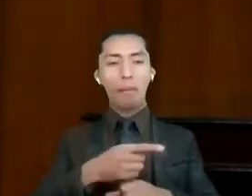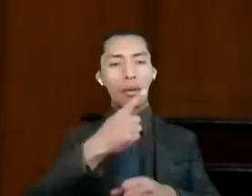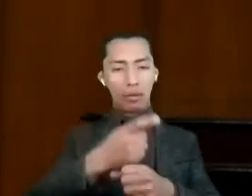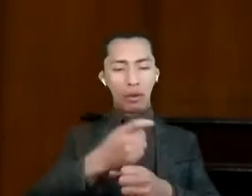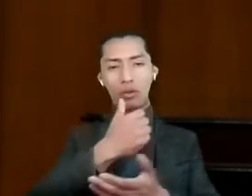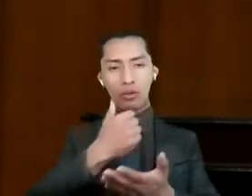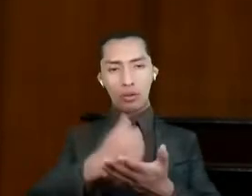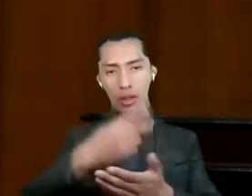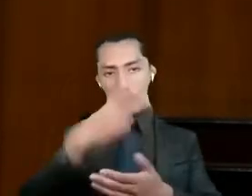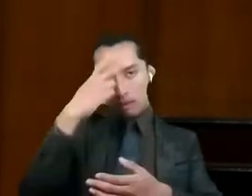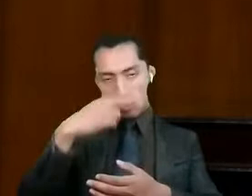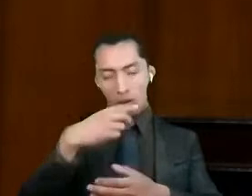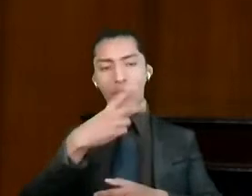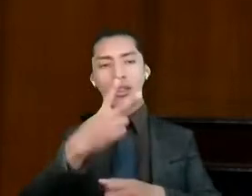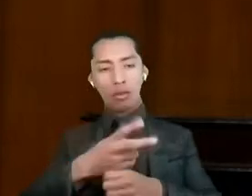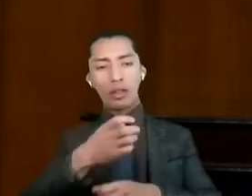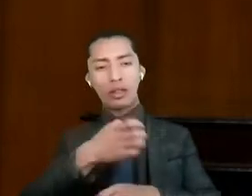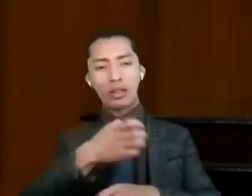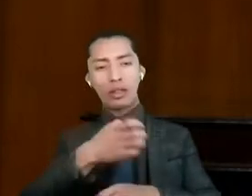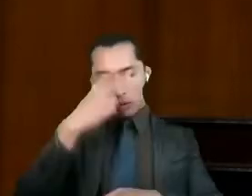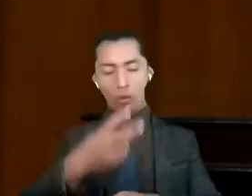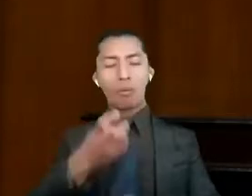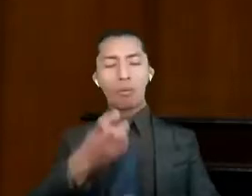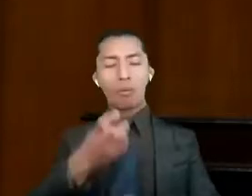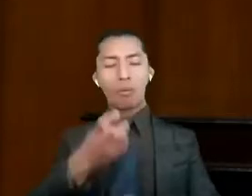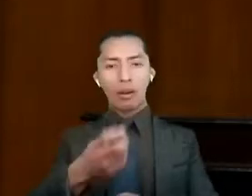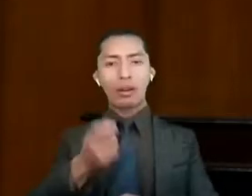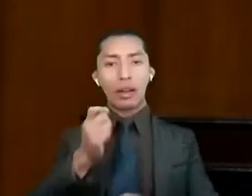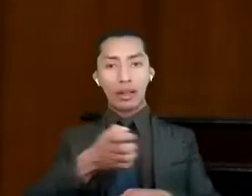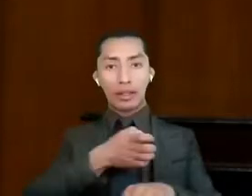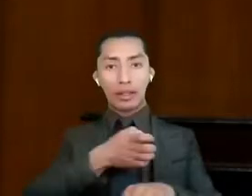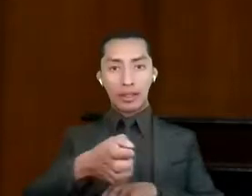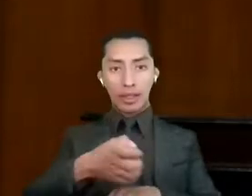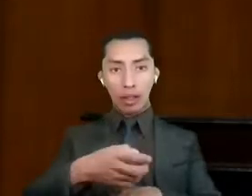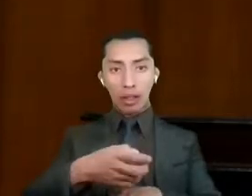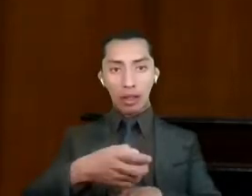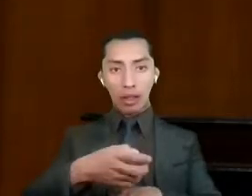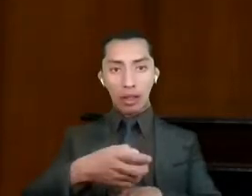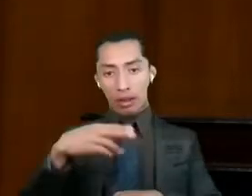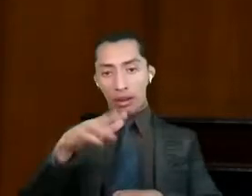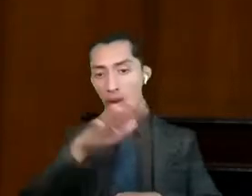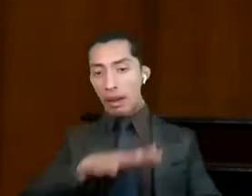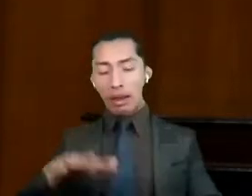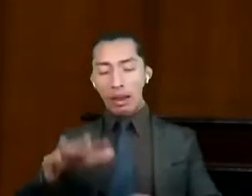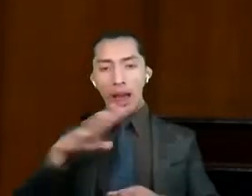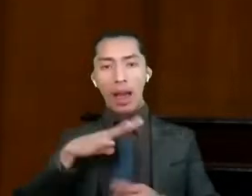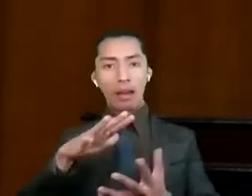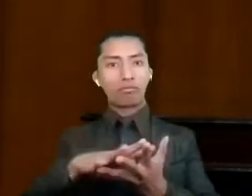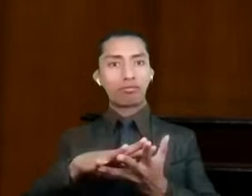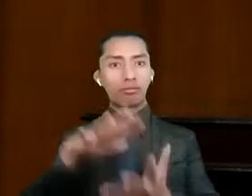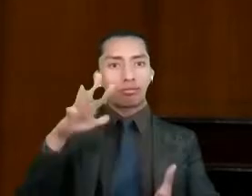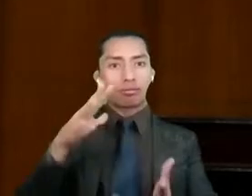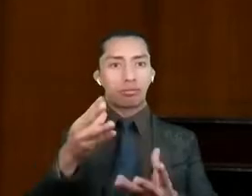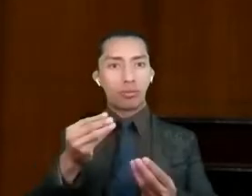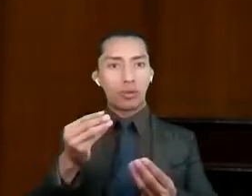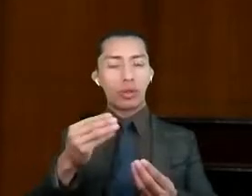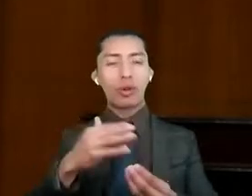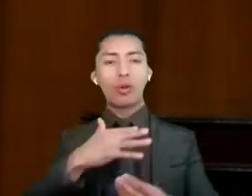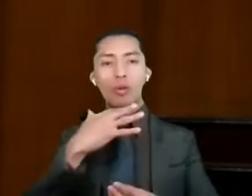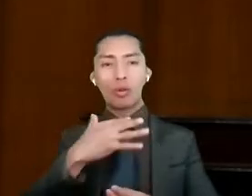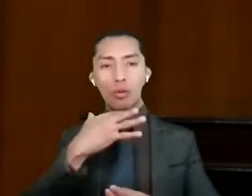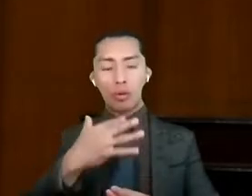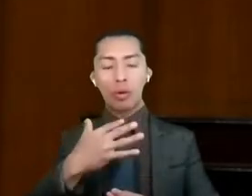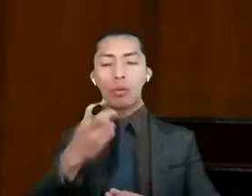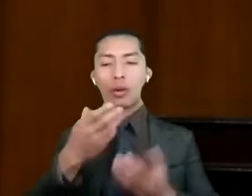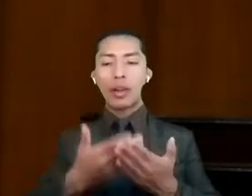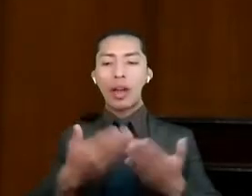México. Es, pues, que somos una de las entidades federativas con los más altos índices de corrupción. Es por ello que en esta